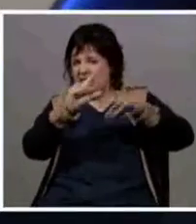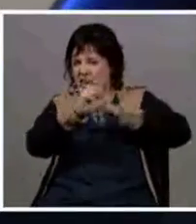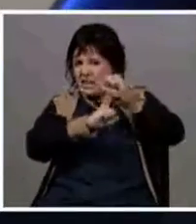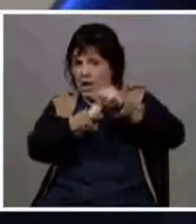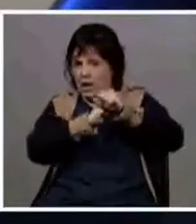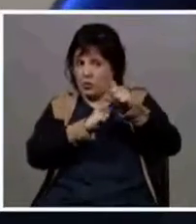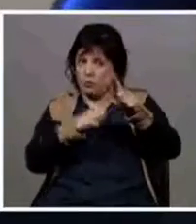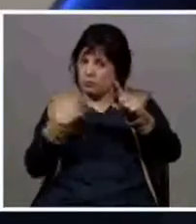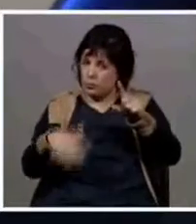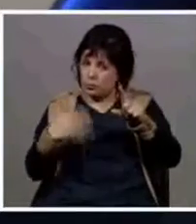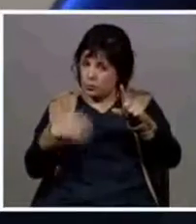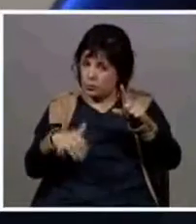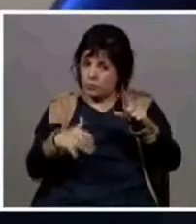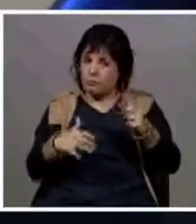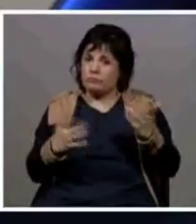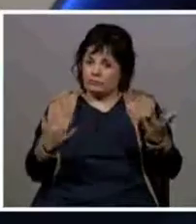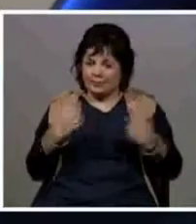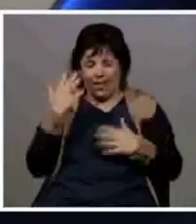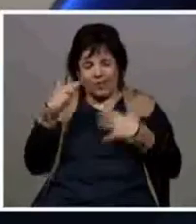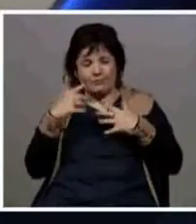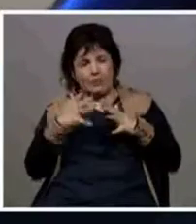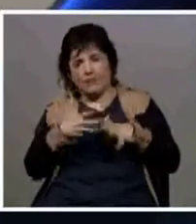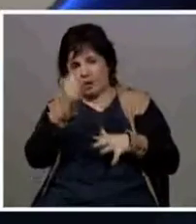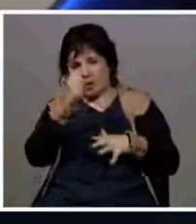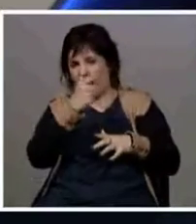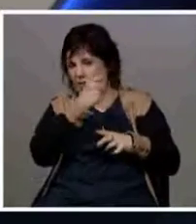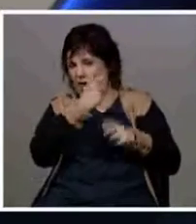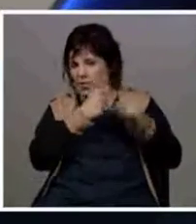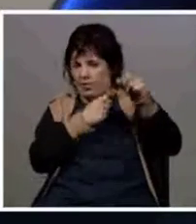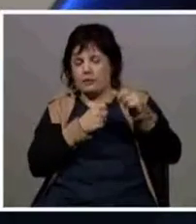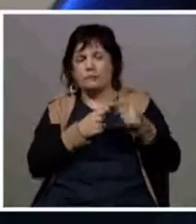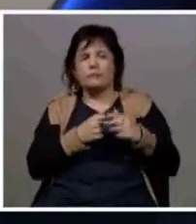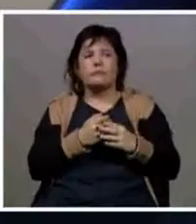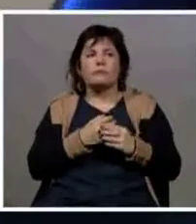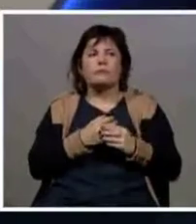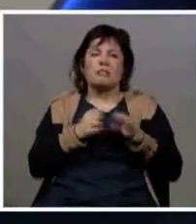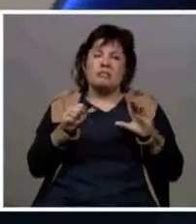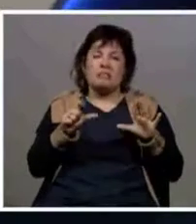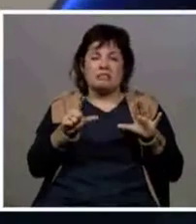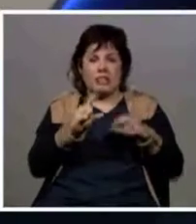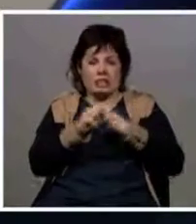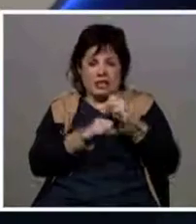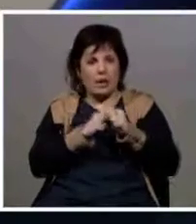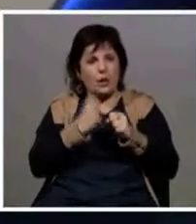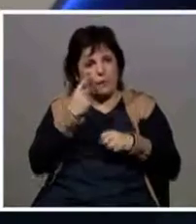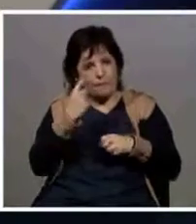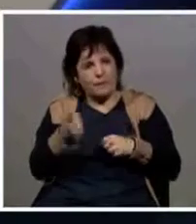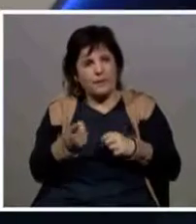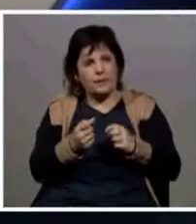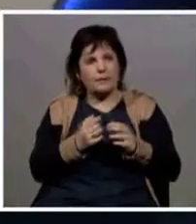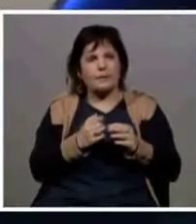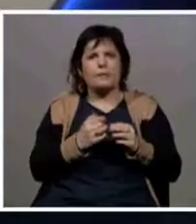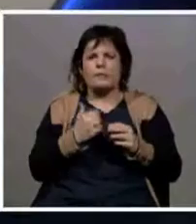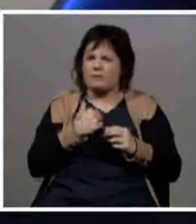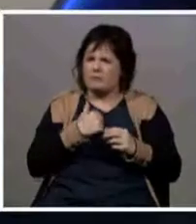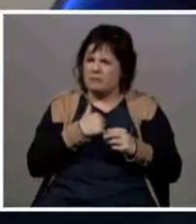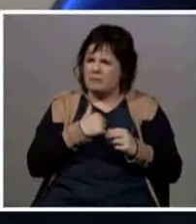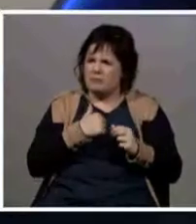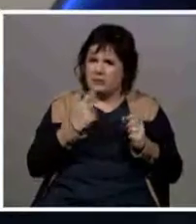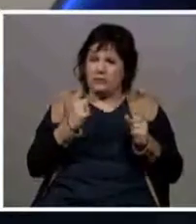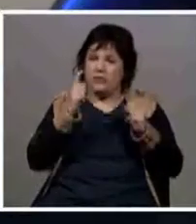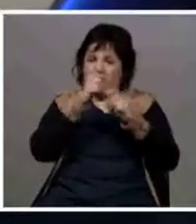mucho entonces era de capacidad a distancia en el instante fíjense en ustedes que nosotros nos resultó muy difícil